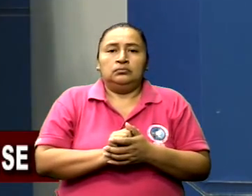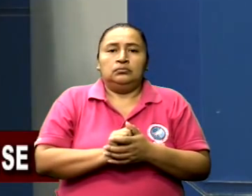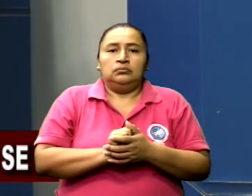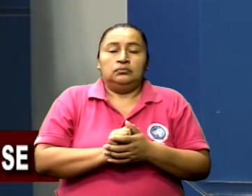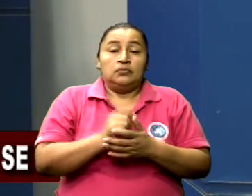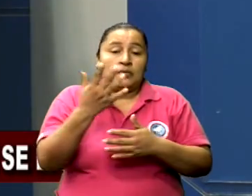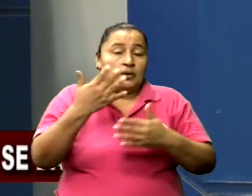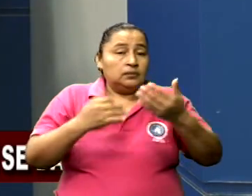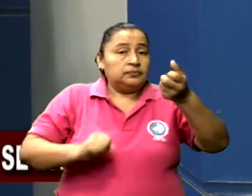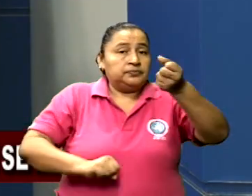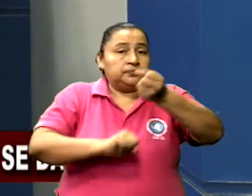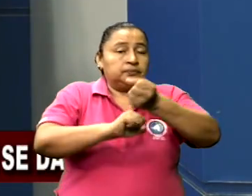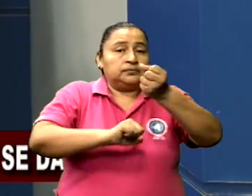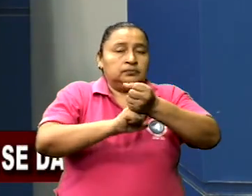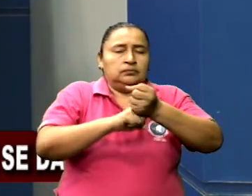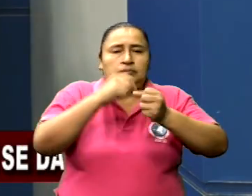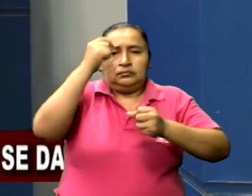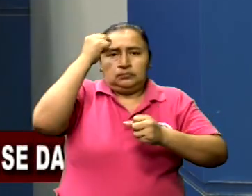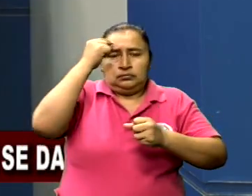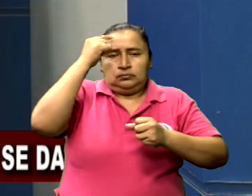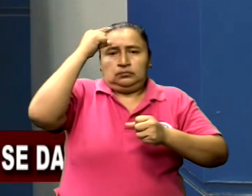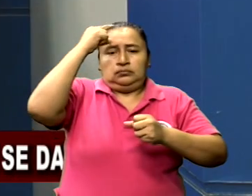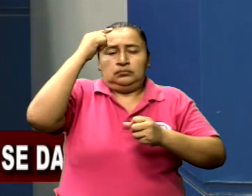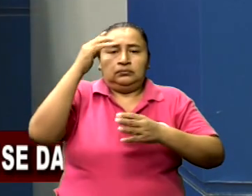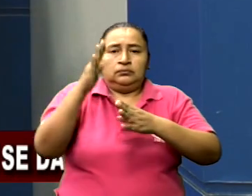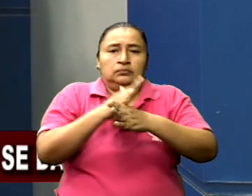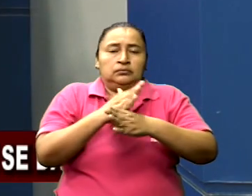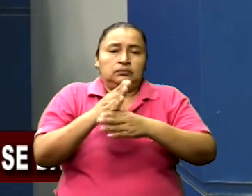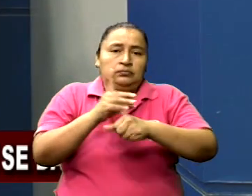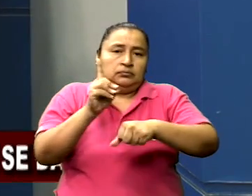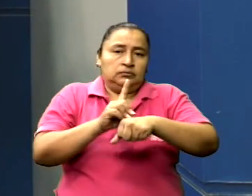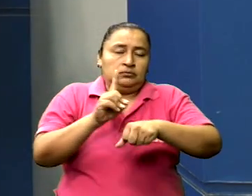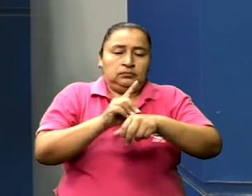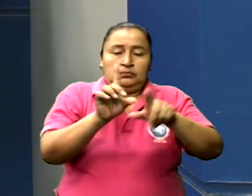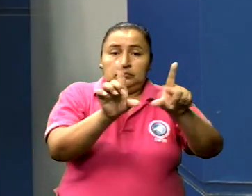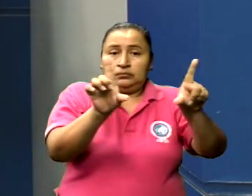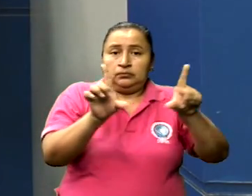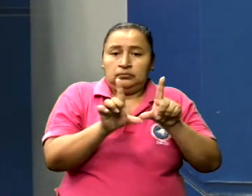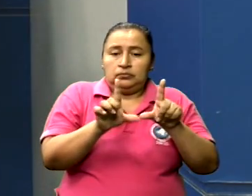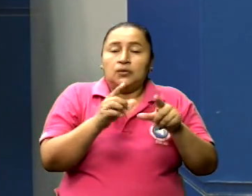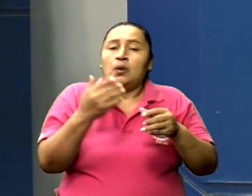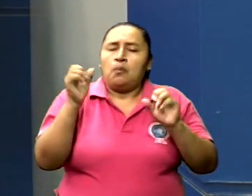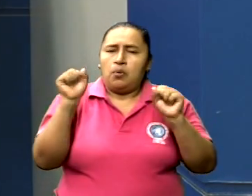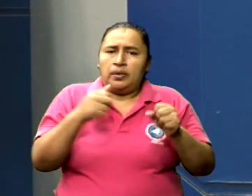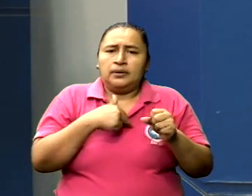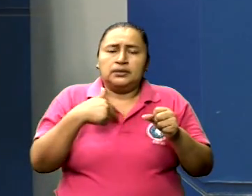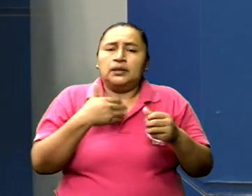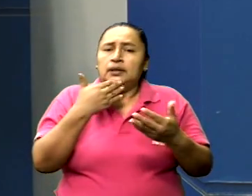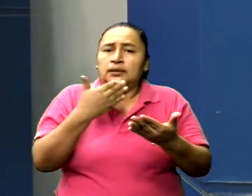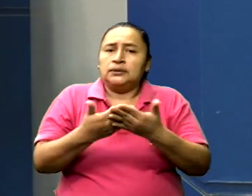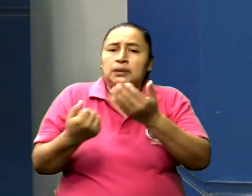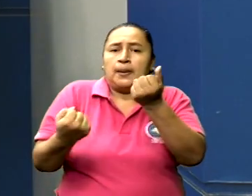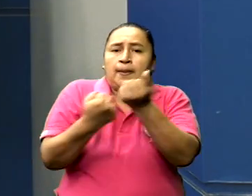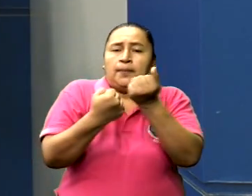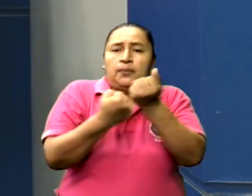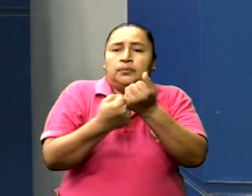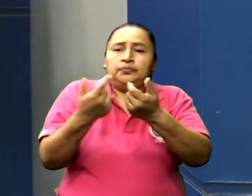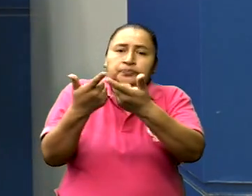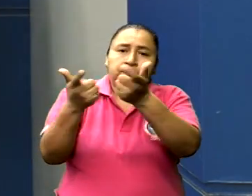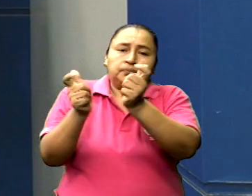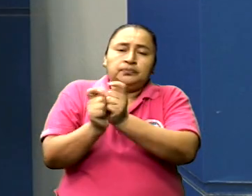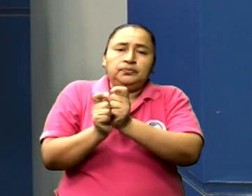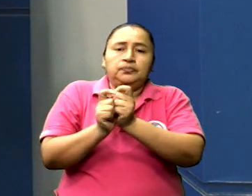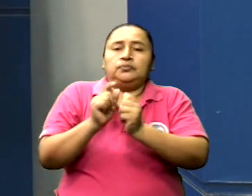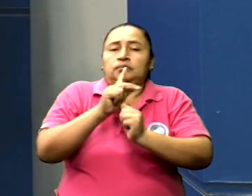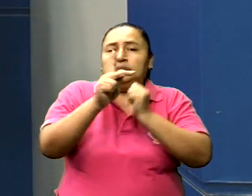El fortalecimiento de las capacidades de los recursos médicos locales es posible gracias al apoyo de las brigadas médicas